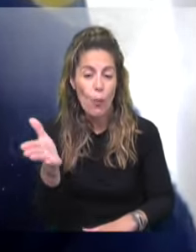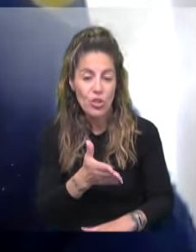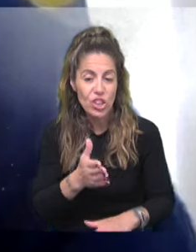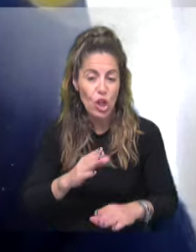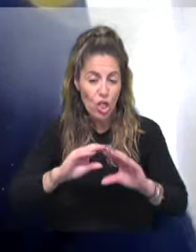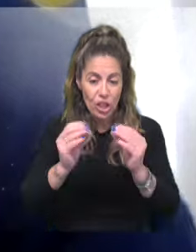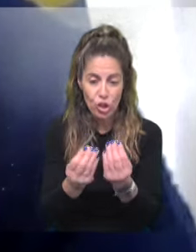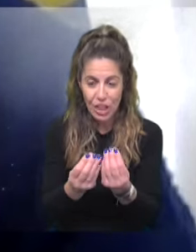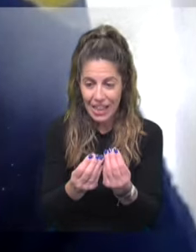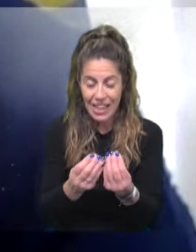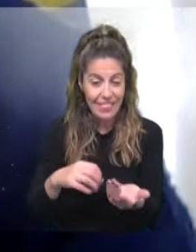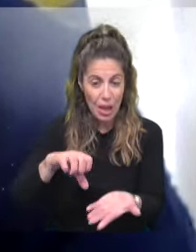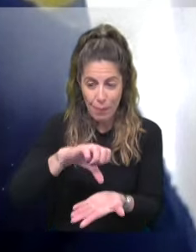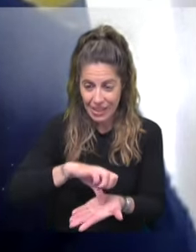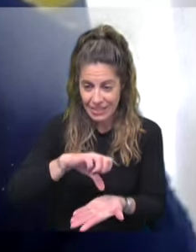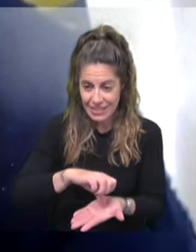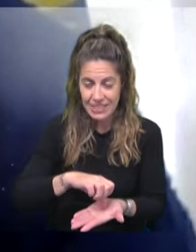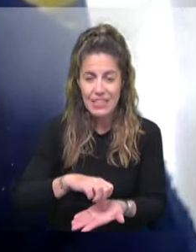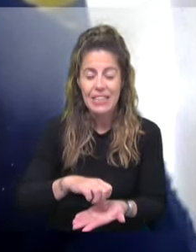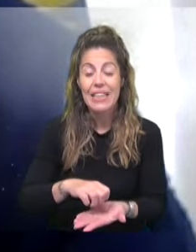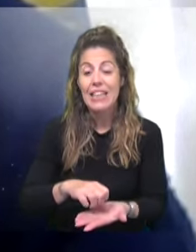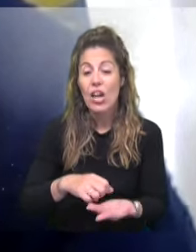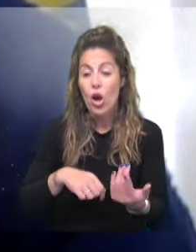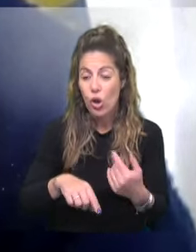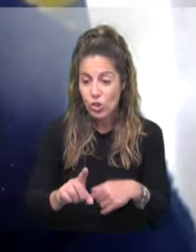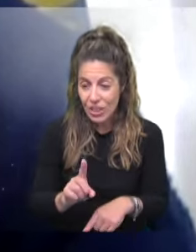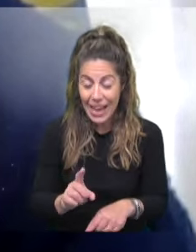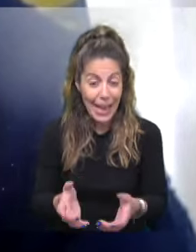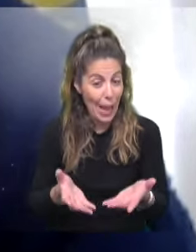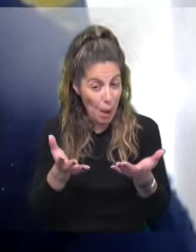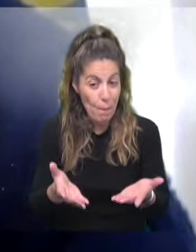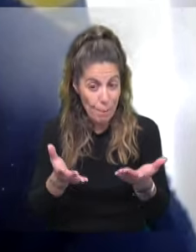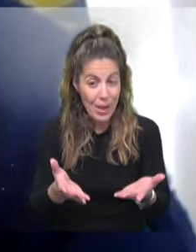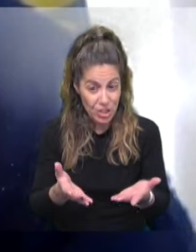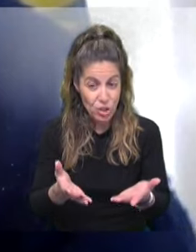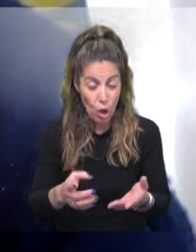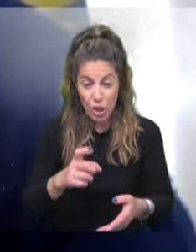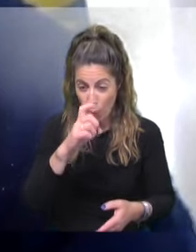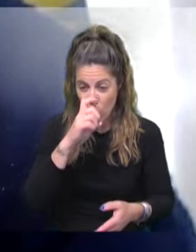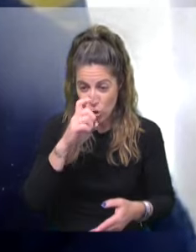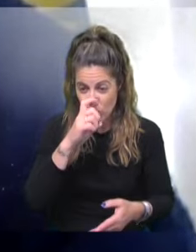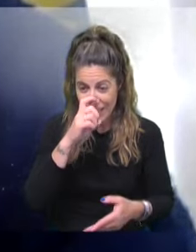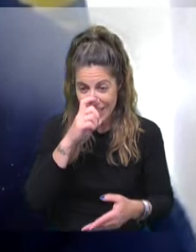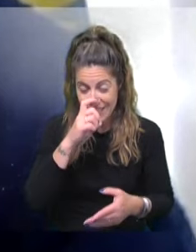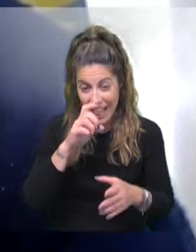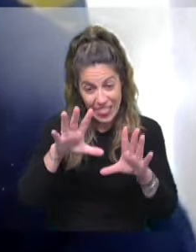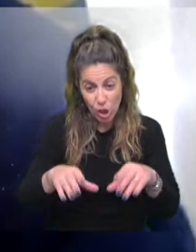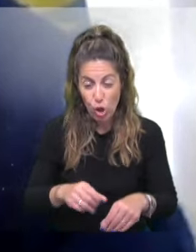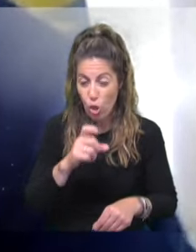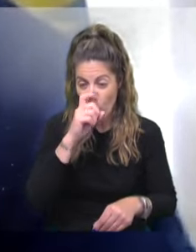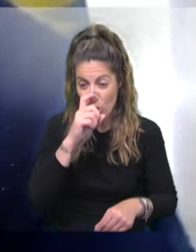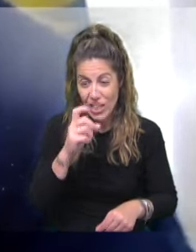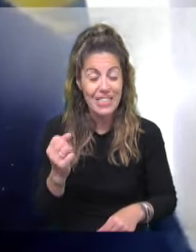es decir es decir que el peso de la provincia de Buenos Aires Es realmente muy